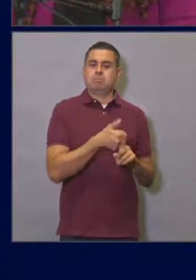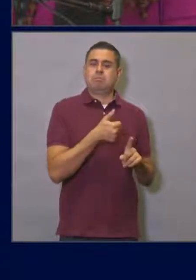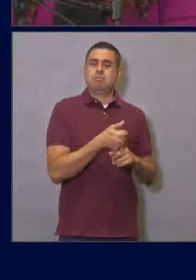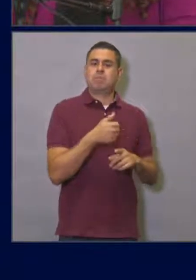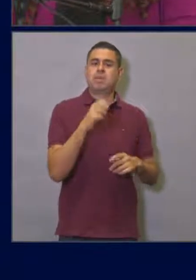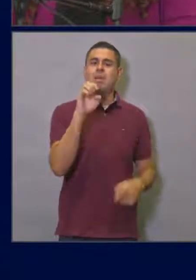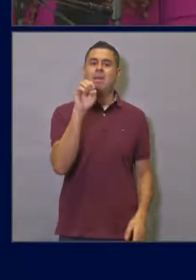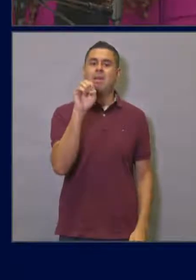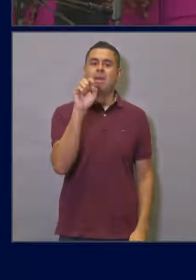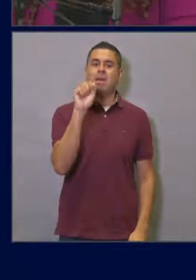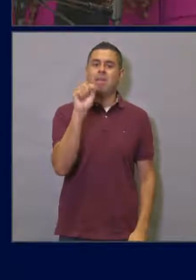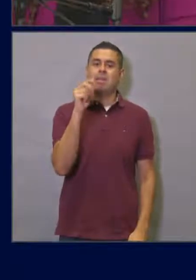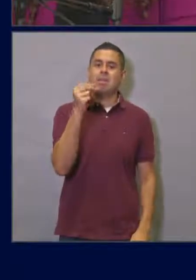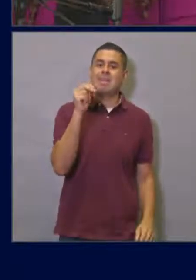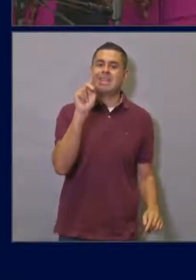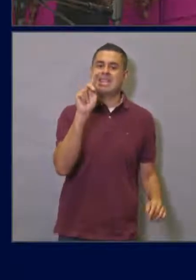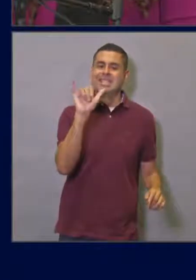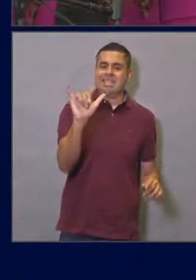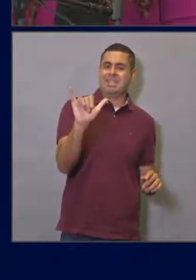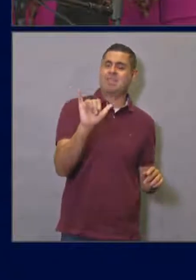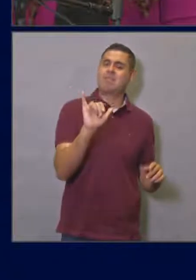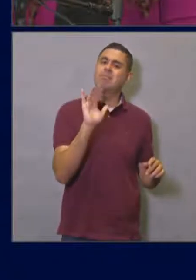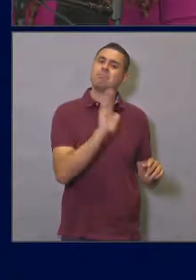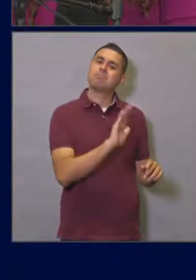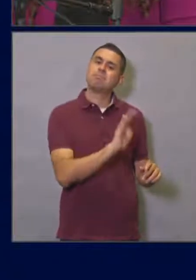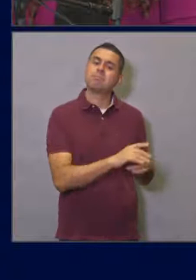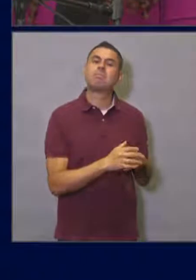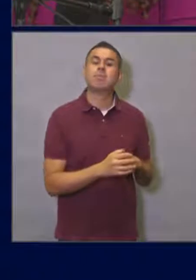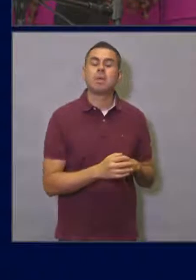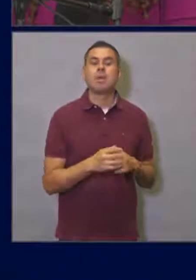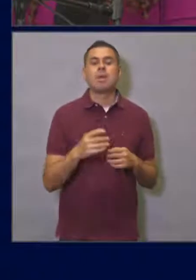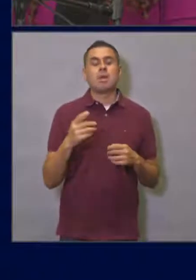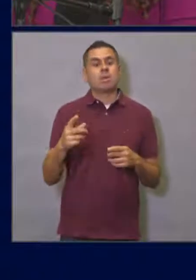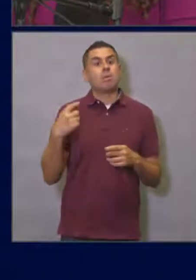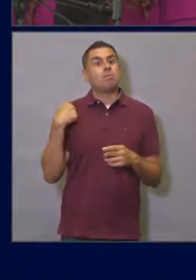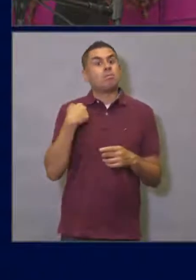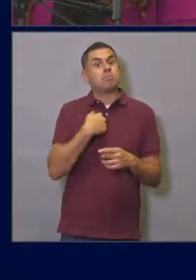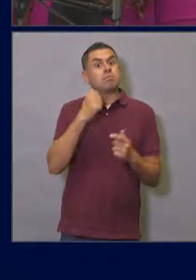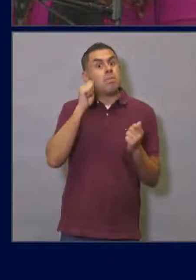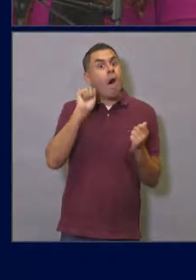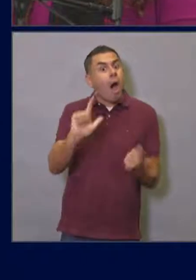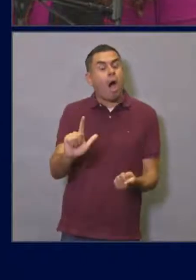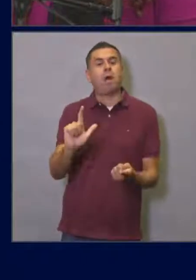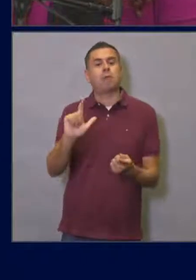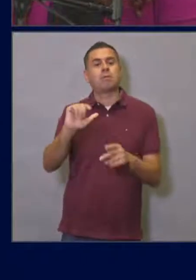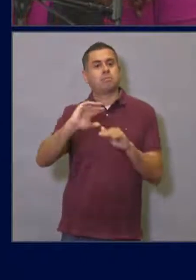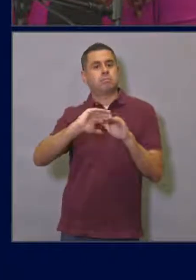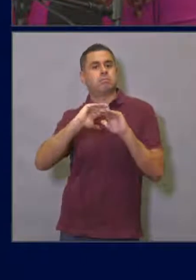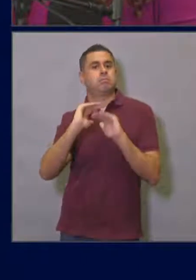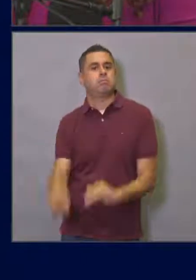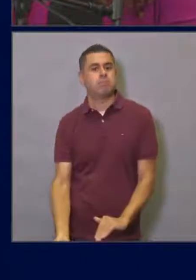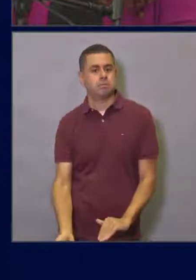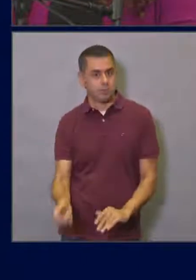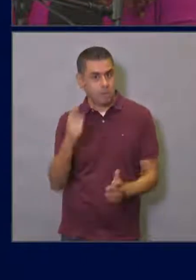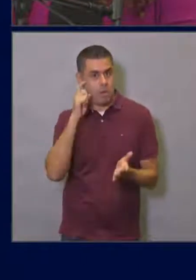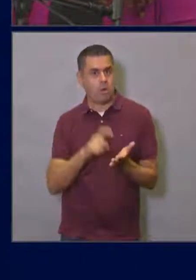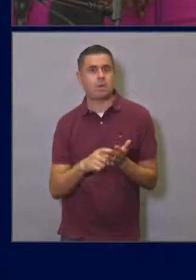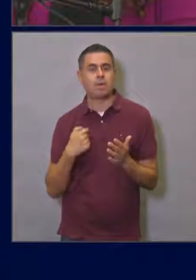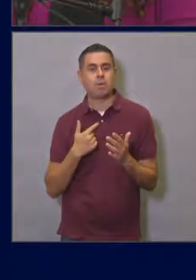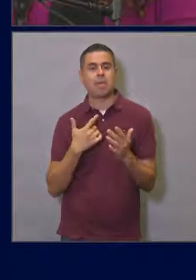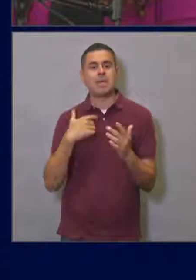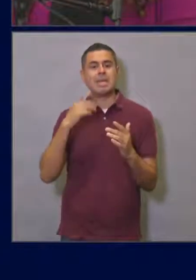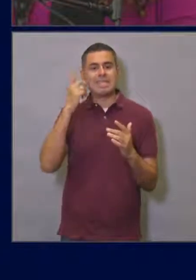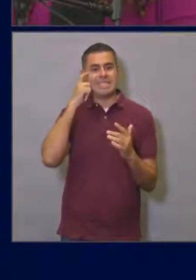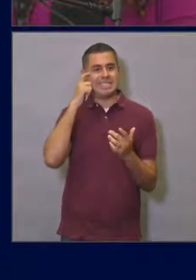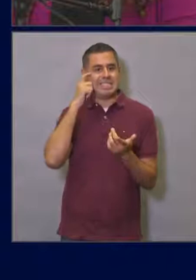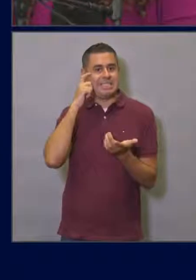están disminuyendo en todos los grupos y nos complace ver que las brechas están comenzando a cerrarse.